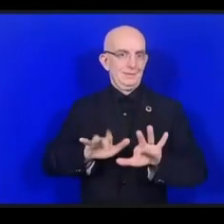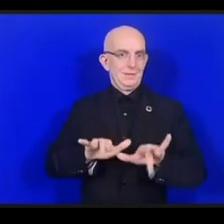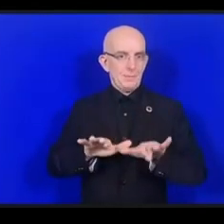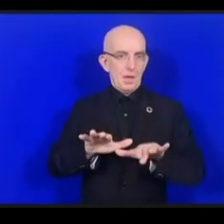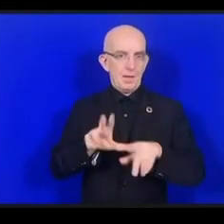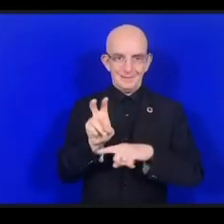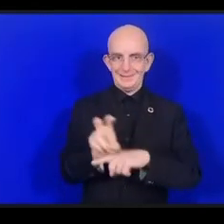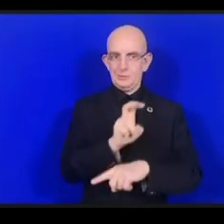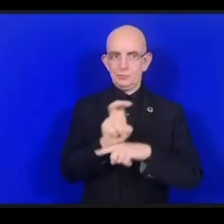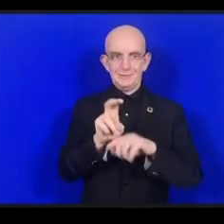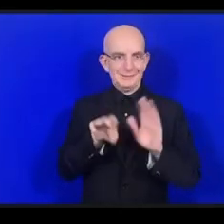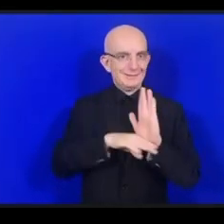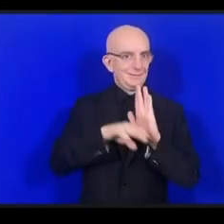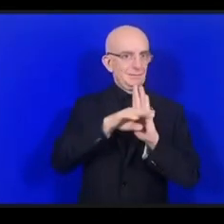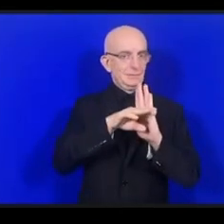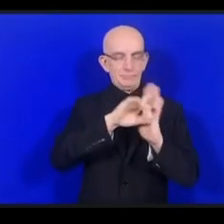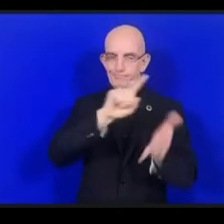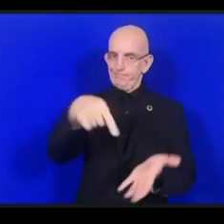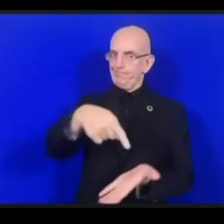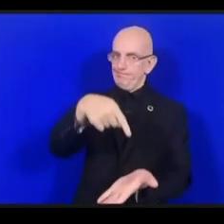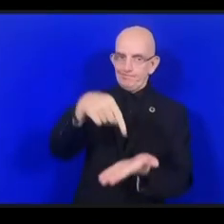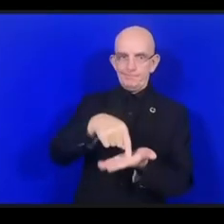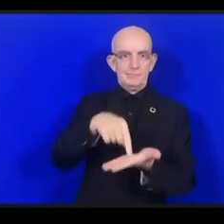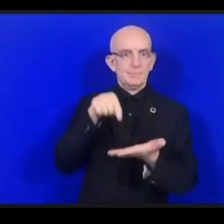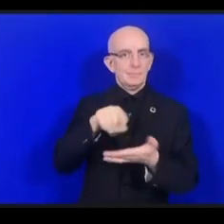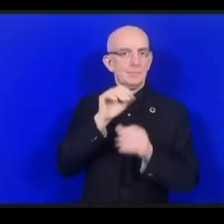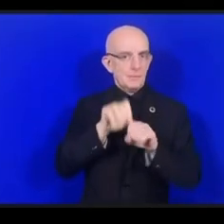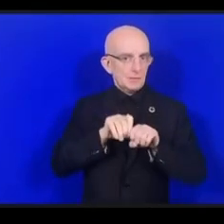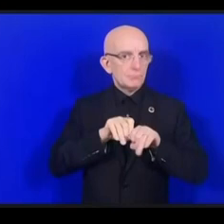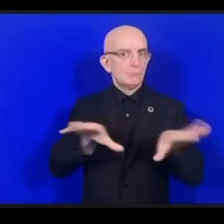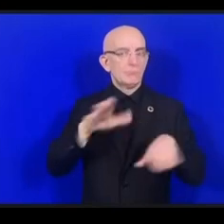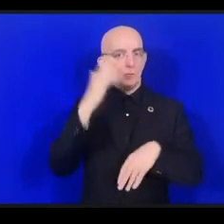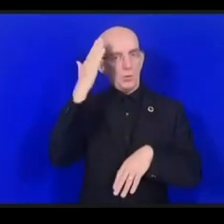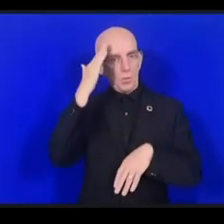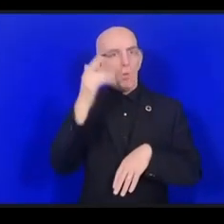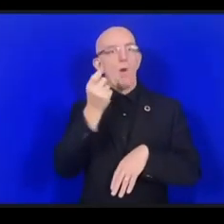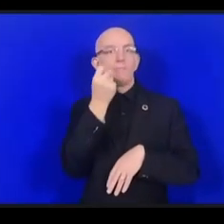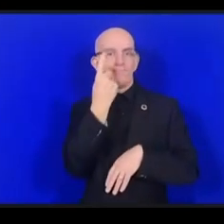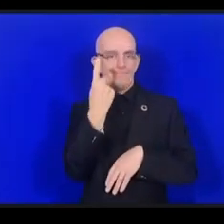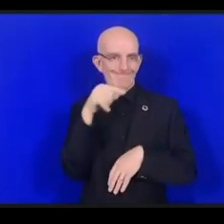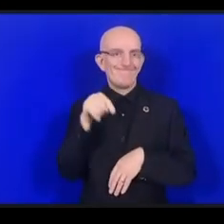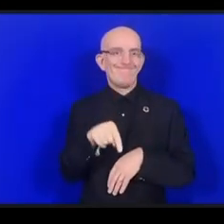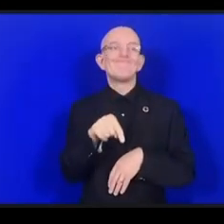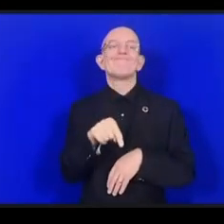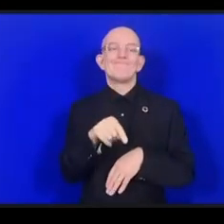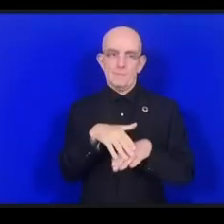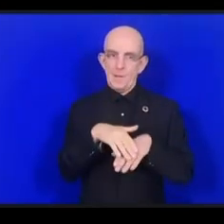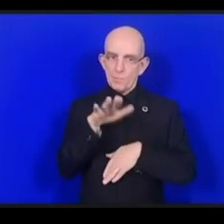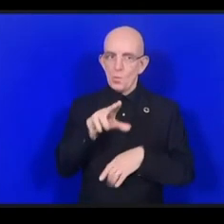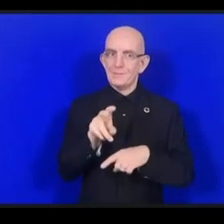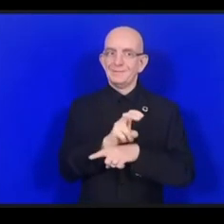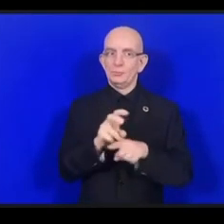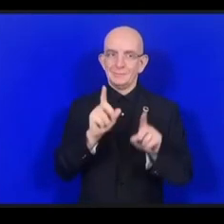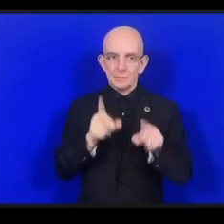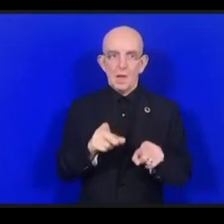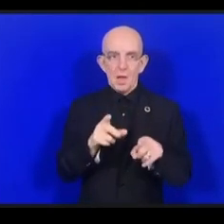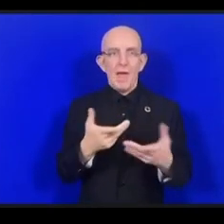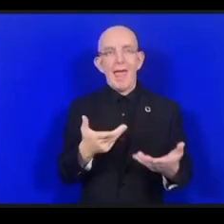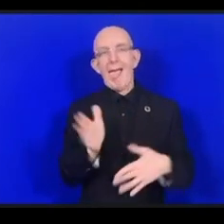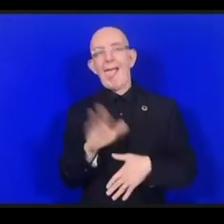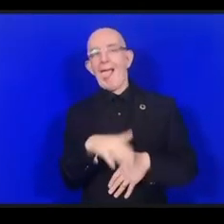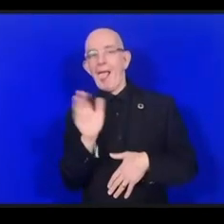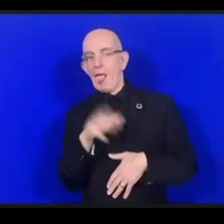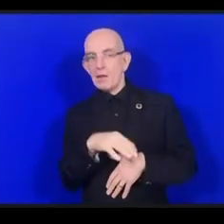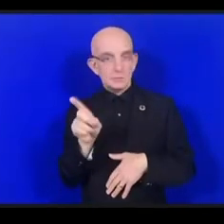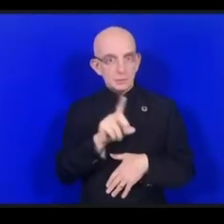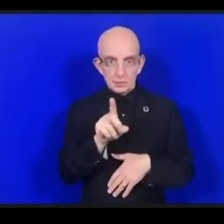seguridad en línea y todo esto se interrelaciona con todos los odss de género de resiliencia